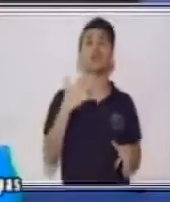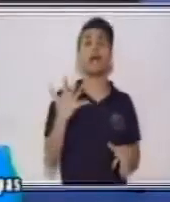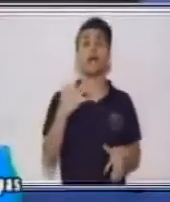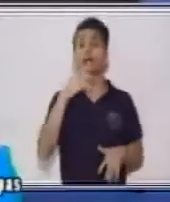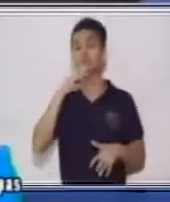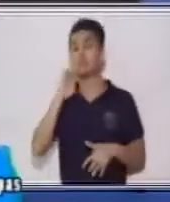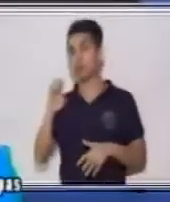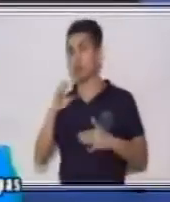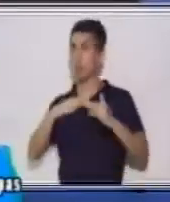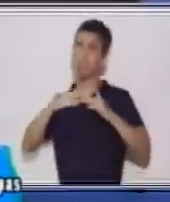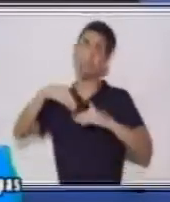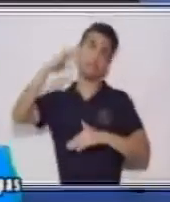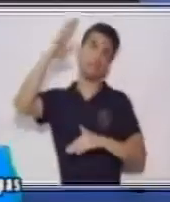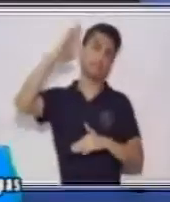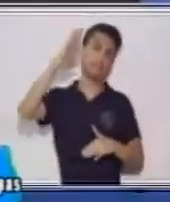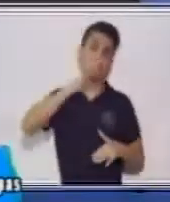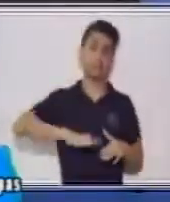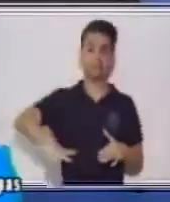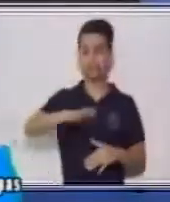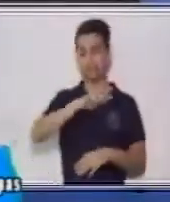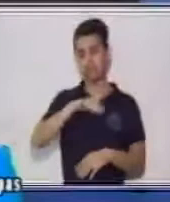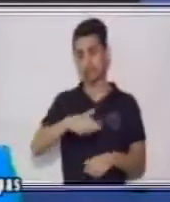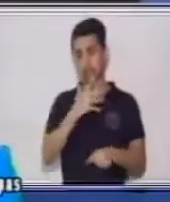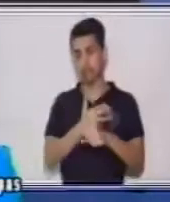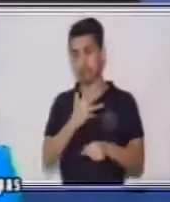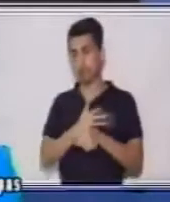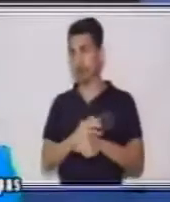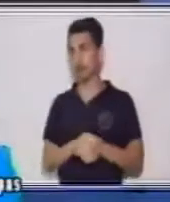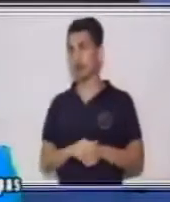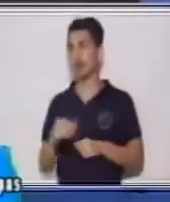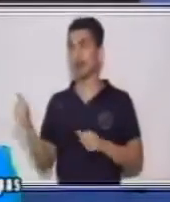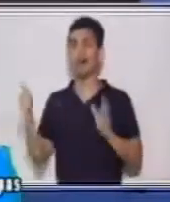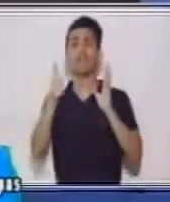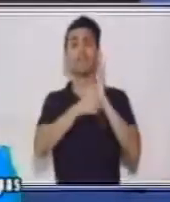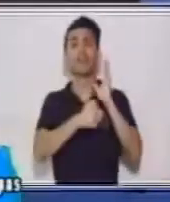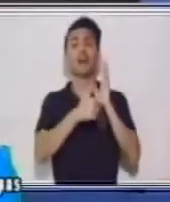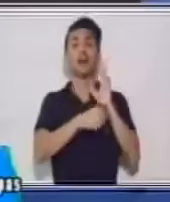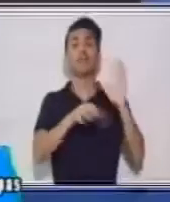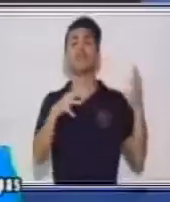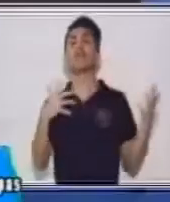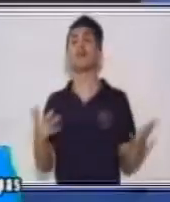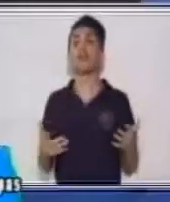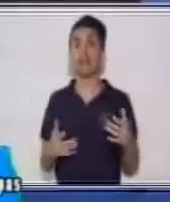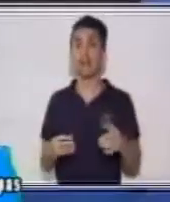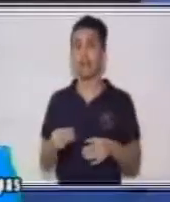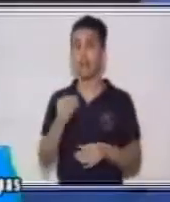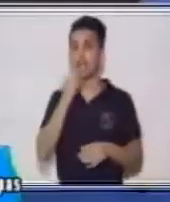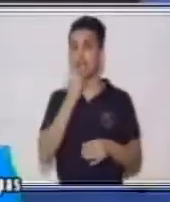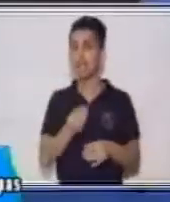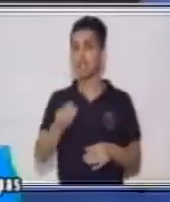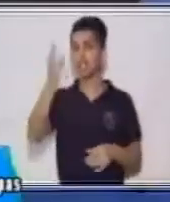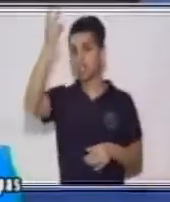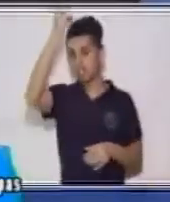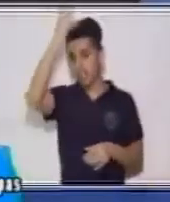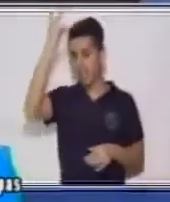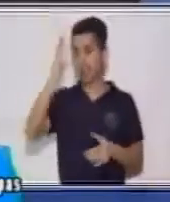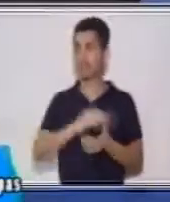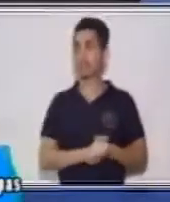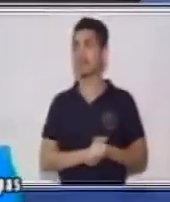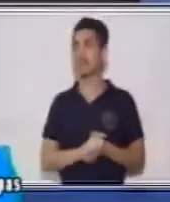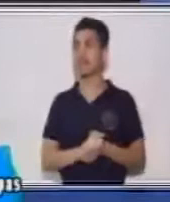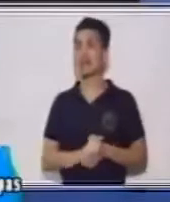el que predomina en nuestro país. El naranja es el quiché. Tengo el